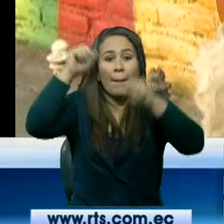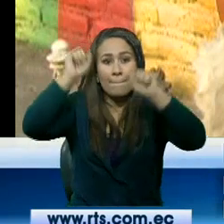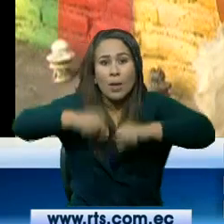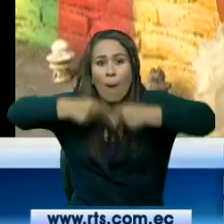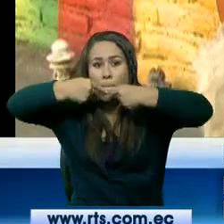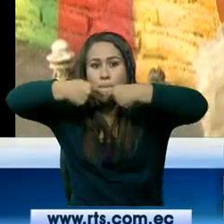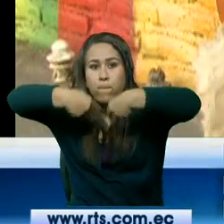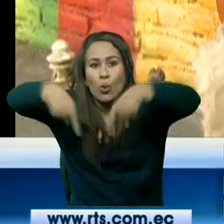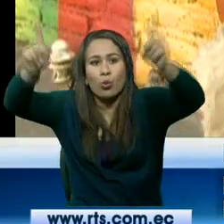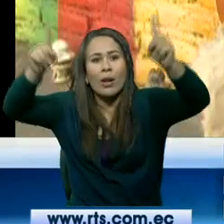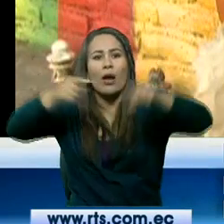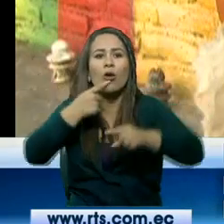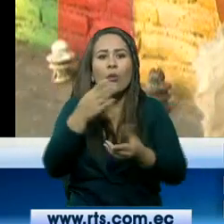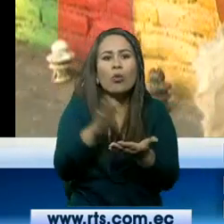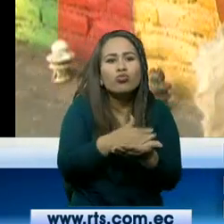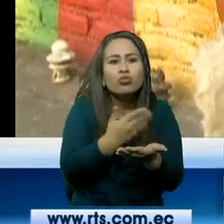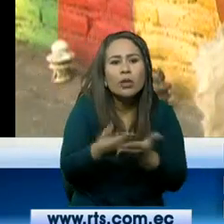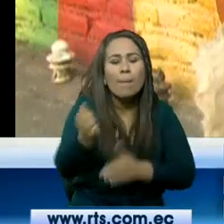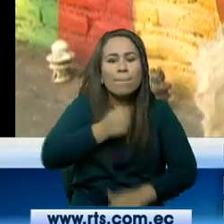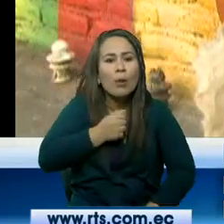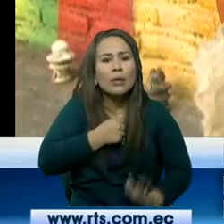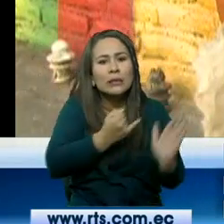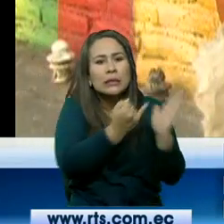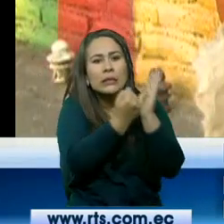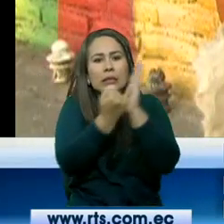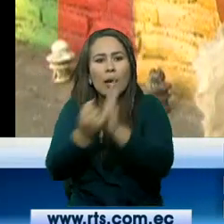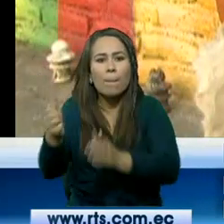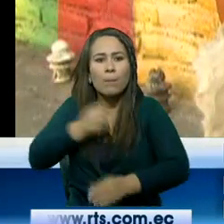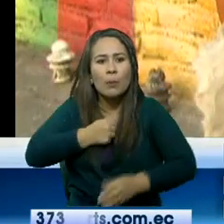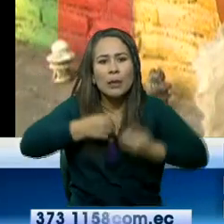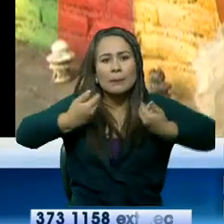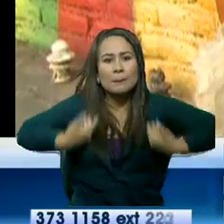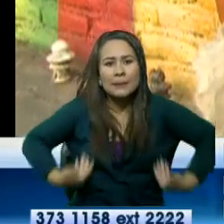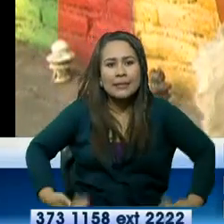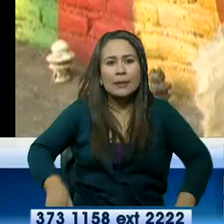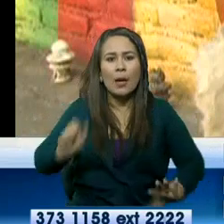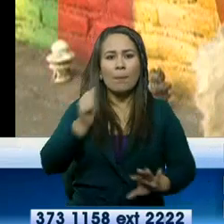difunda. Entonces eso fue el objetivo que nos motivó pues para que nosotros